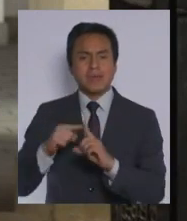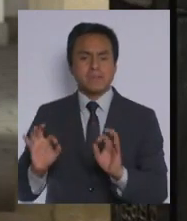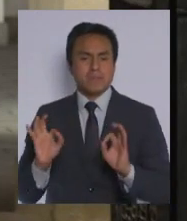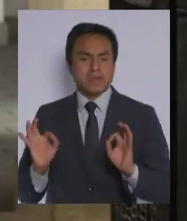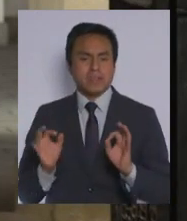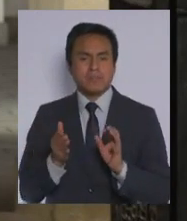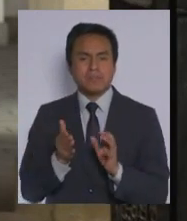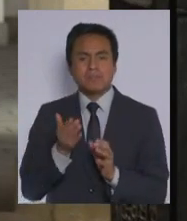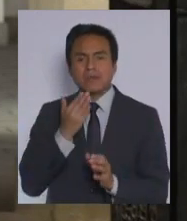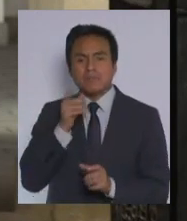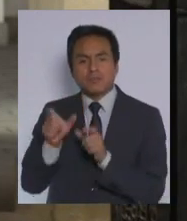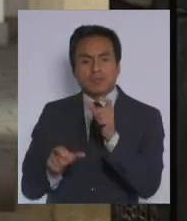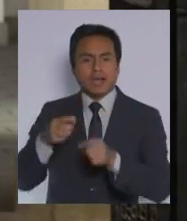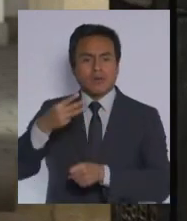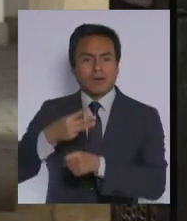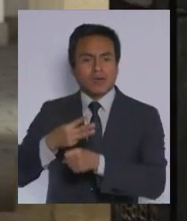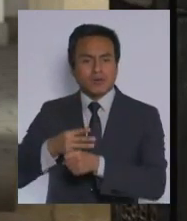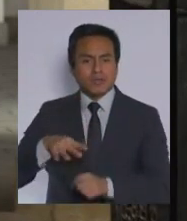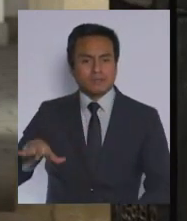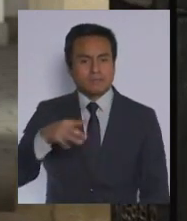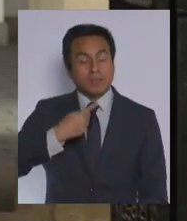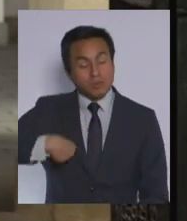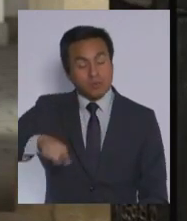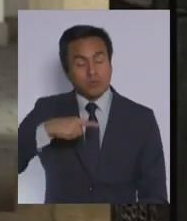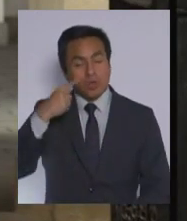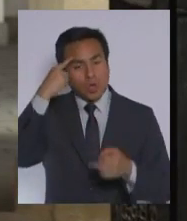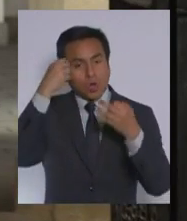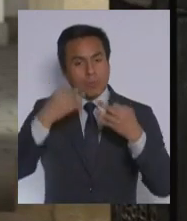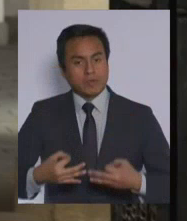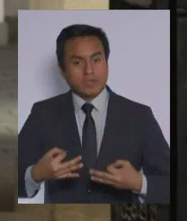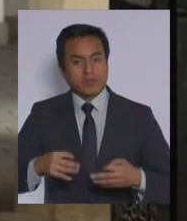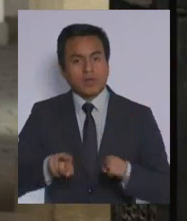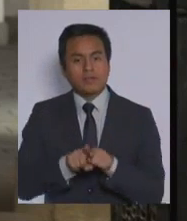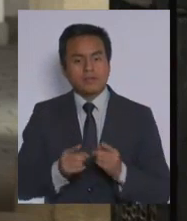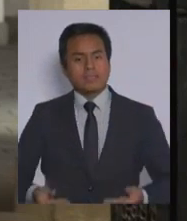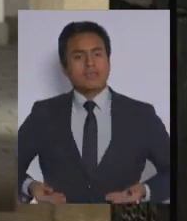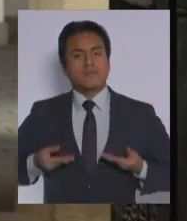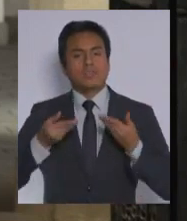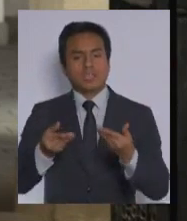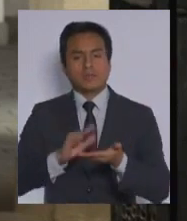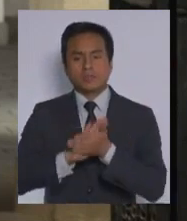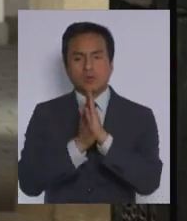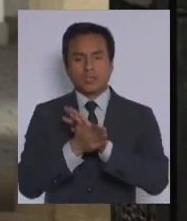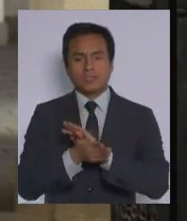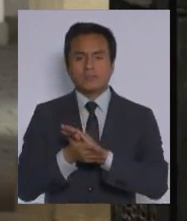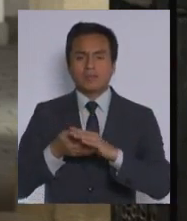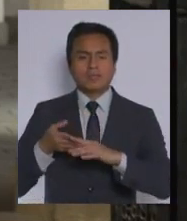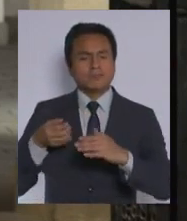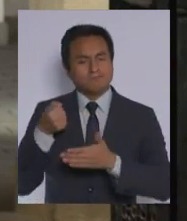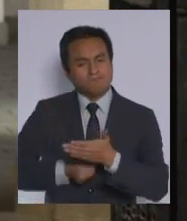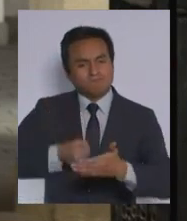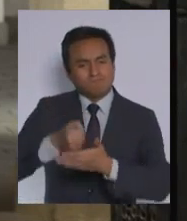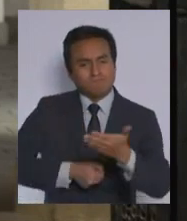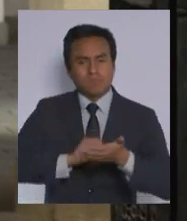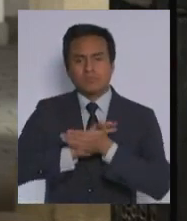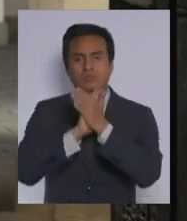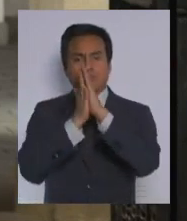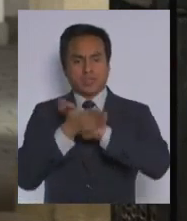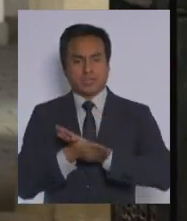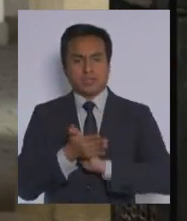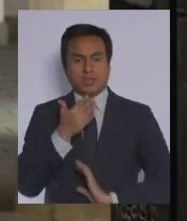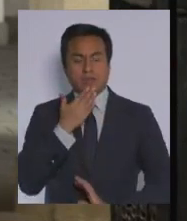ya nuestros adultos mayores como estamos convencidos estamos disponibles a dar todas las batallas estamos disponibles